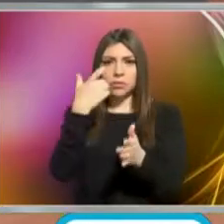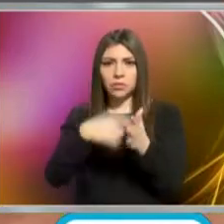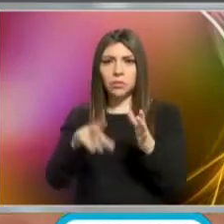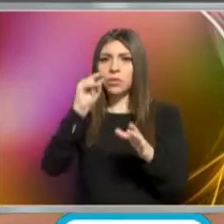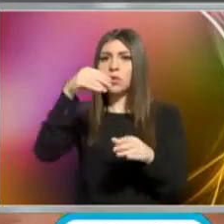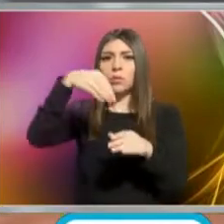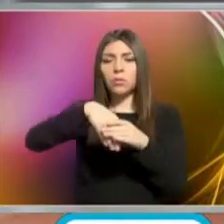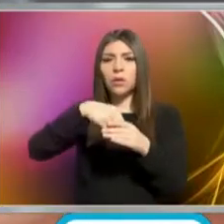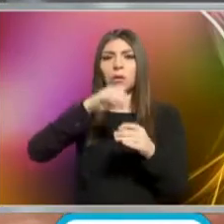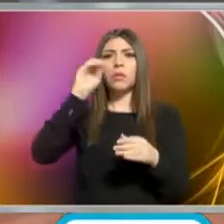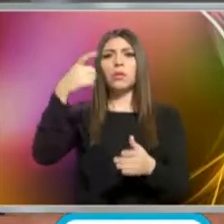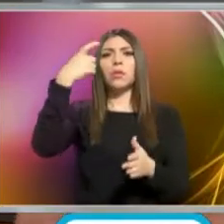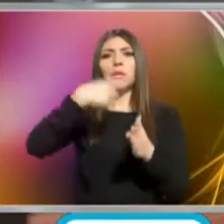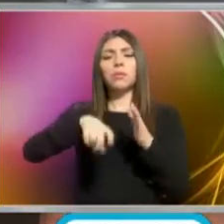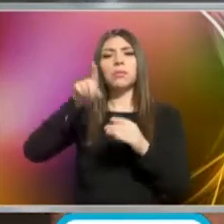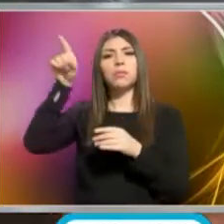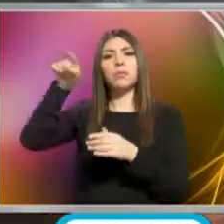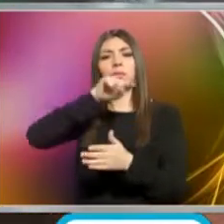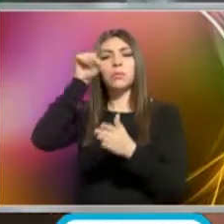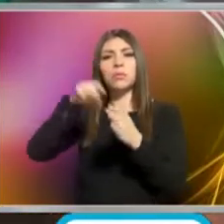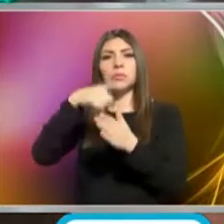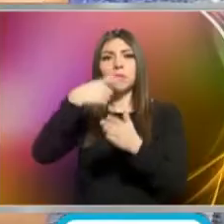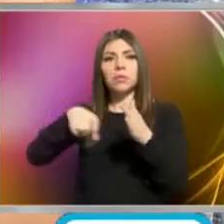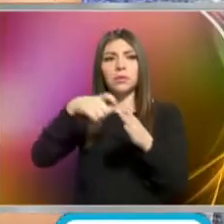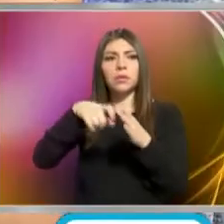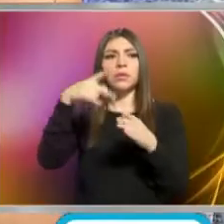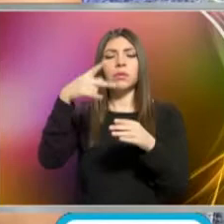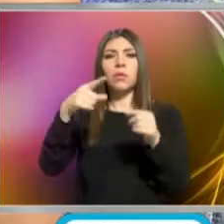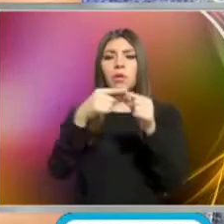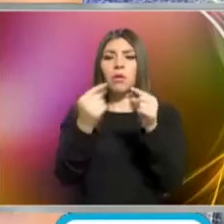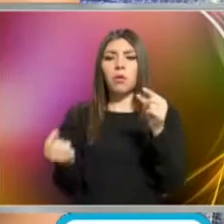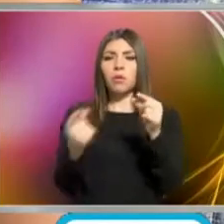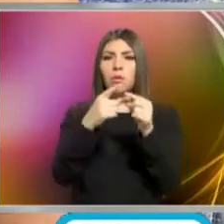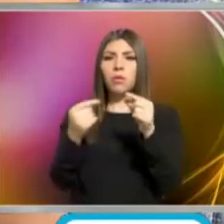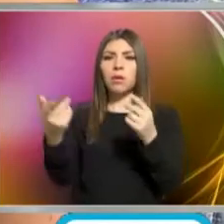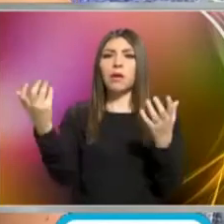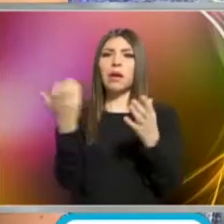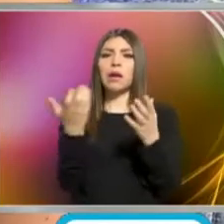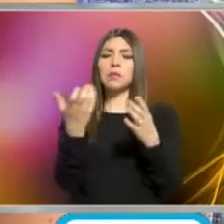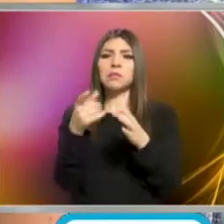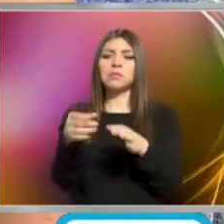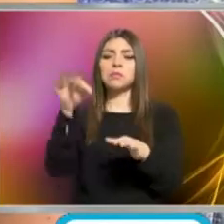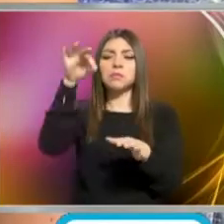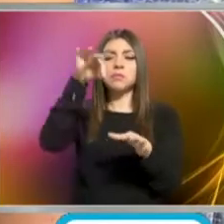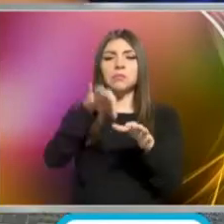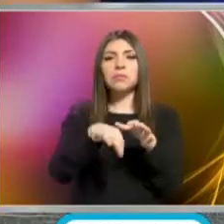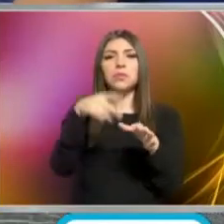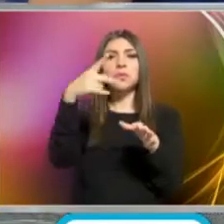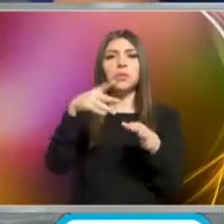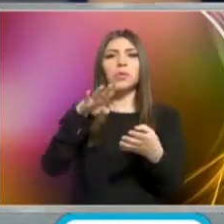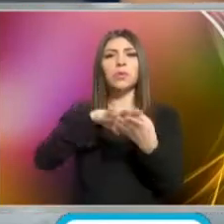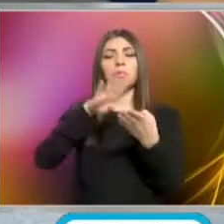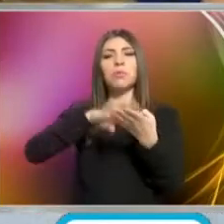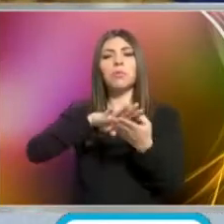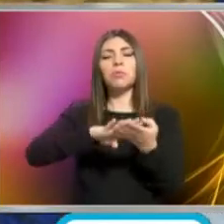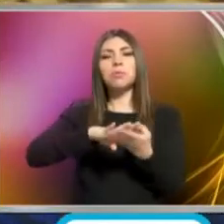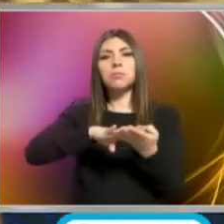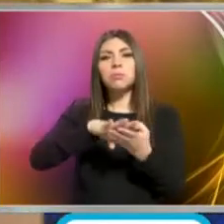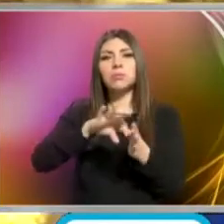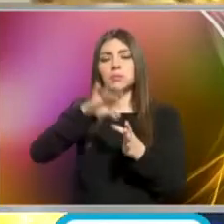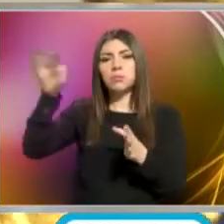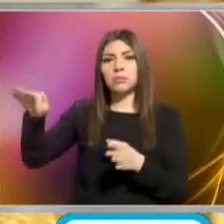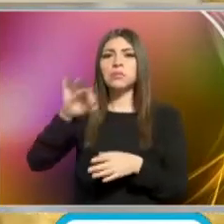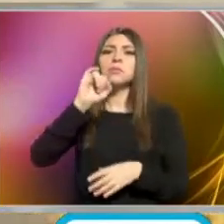a lo mejor en un súper oriental las hojitas y hacer tu infusión y colarlo? Exactamente. Y de hecho, el origen del té verde o la forma